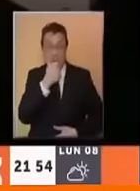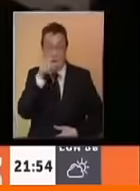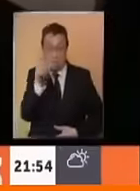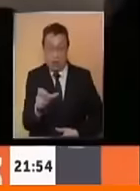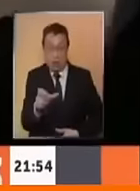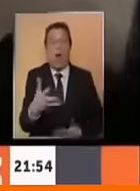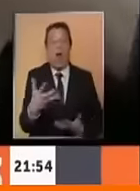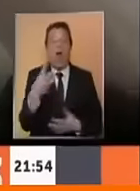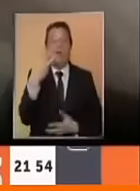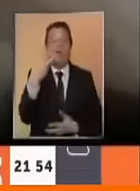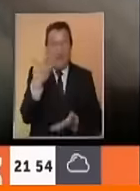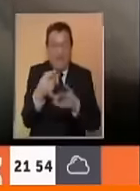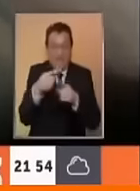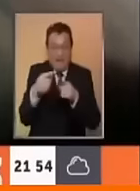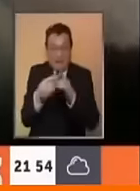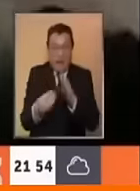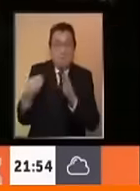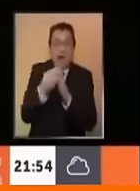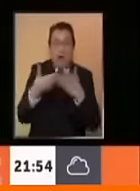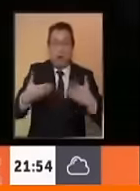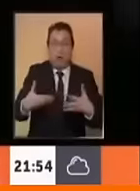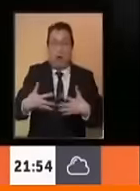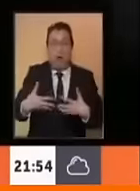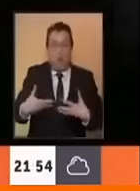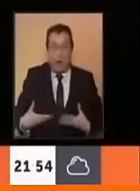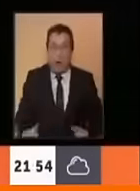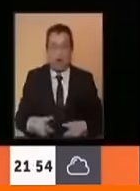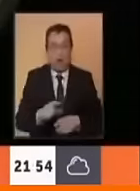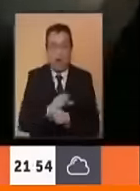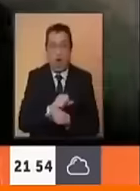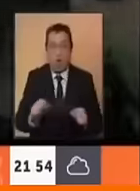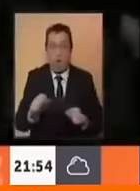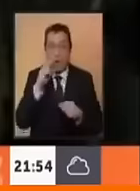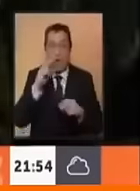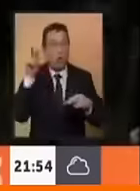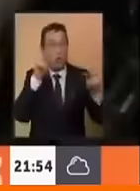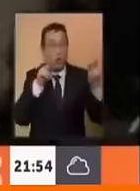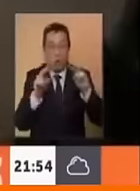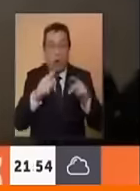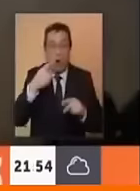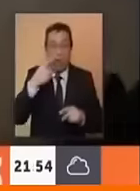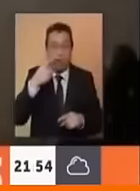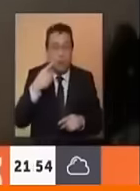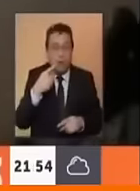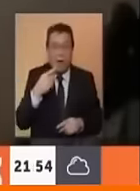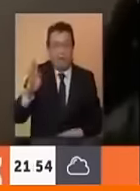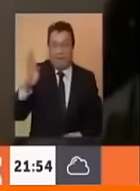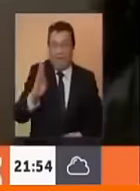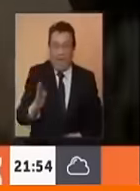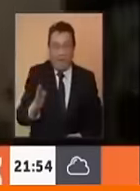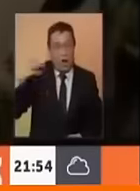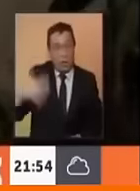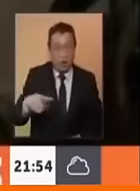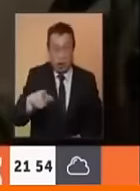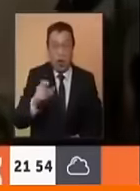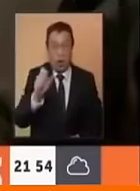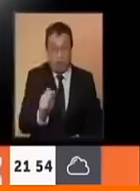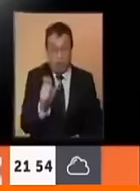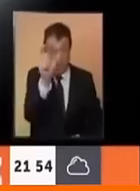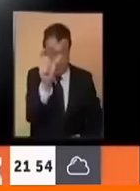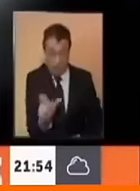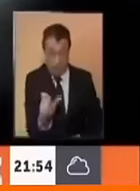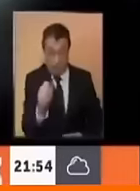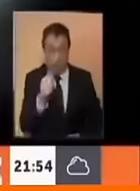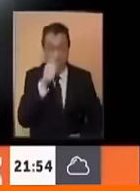bastante. Nada de descanso. No estamos haciendo turismo. Es una prueba muy básica para saber si están las condiciones